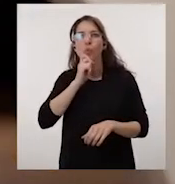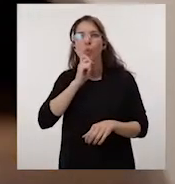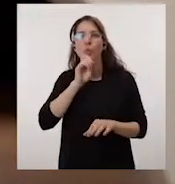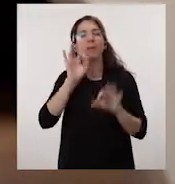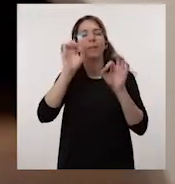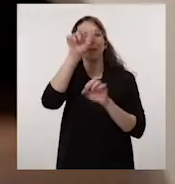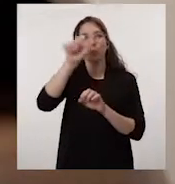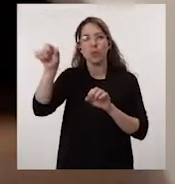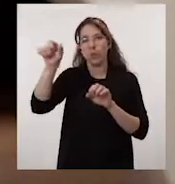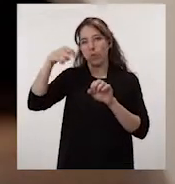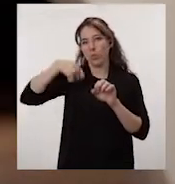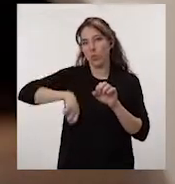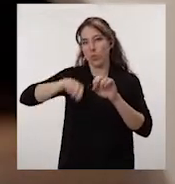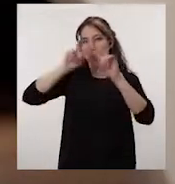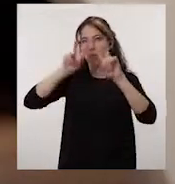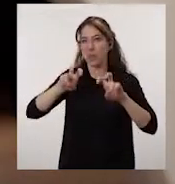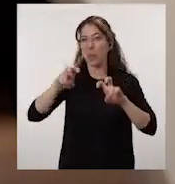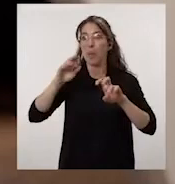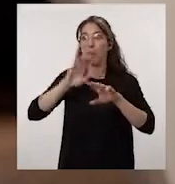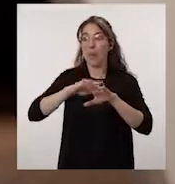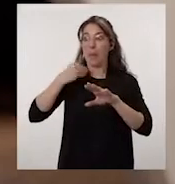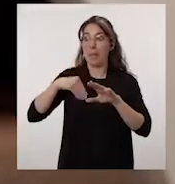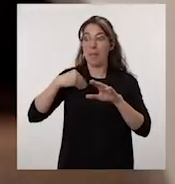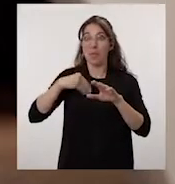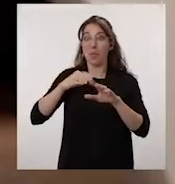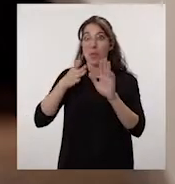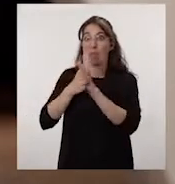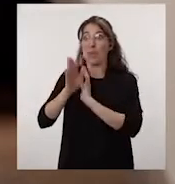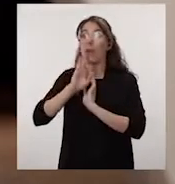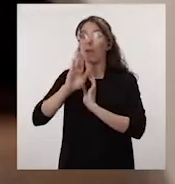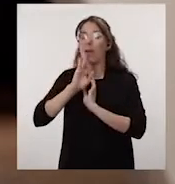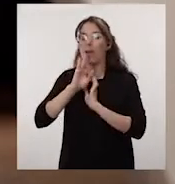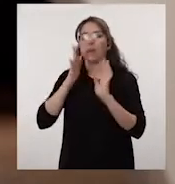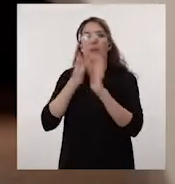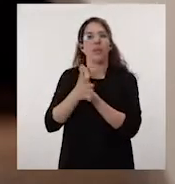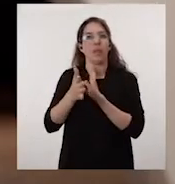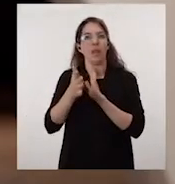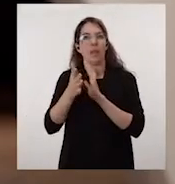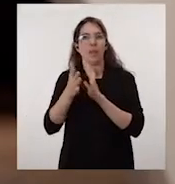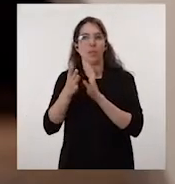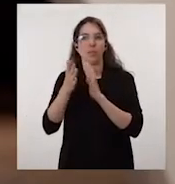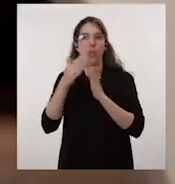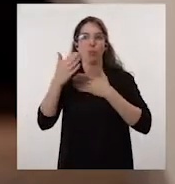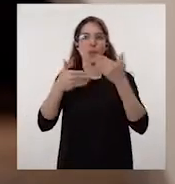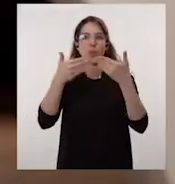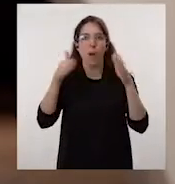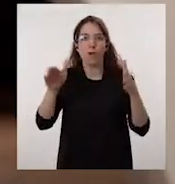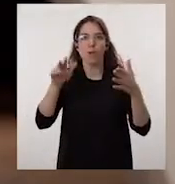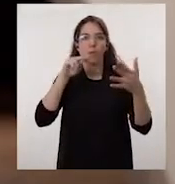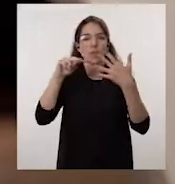contratación de personal investigador para cumplir hasta que me decías antes es decir que el proceso fue sea abierto transparente y por